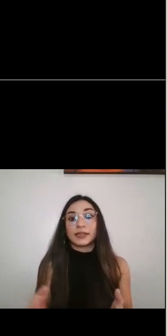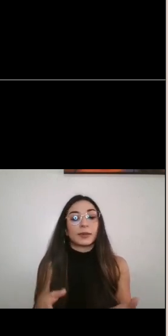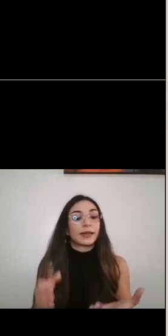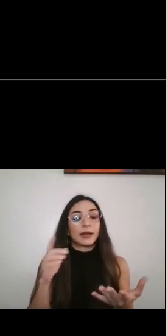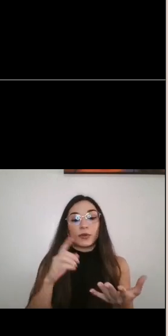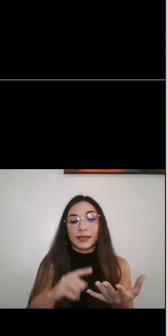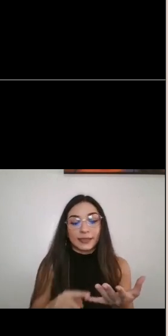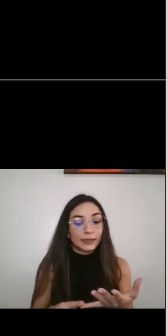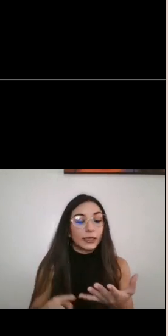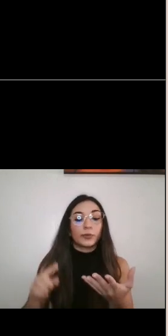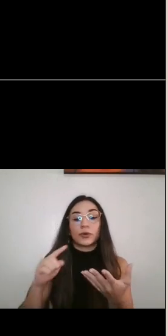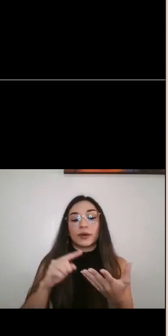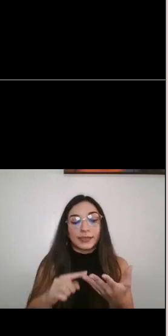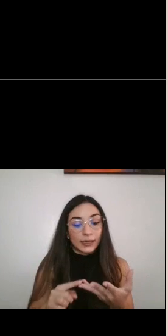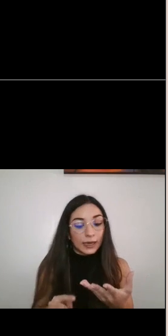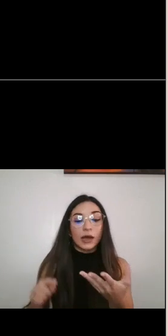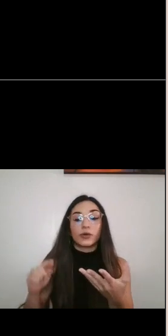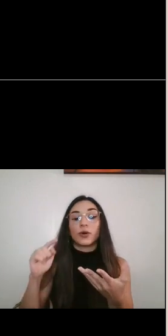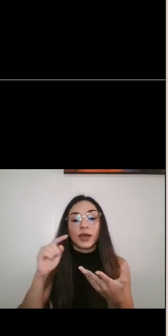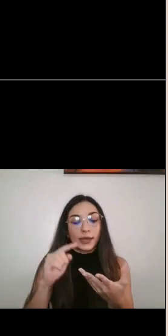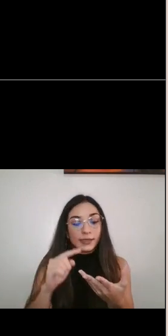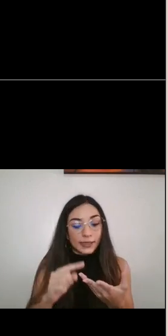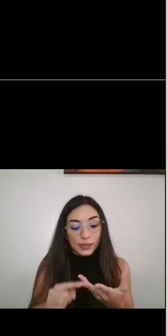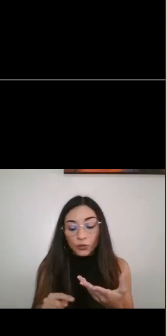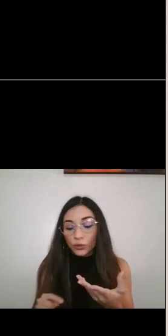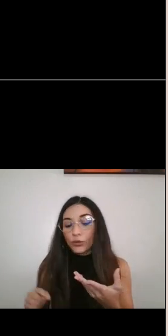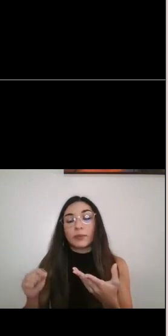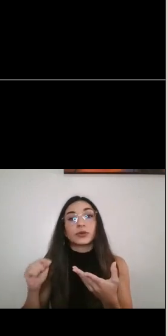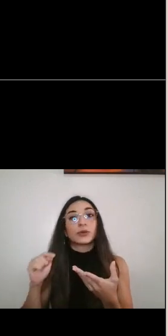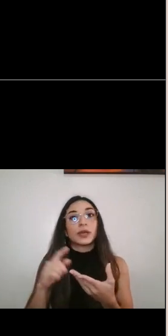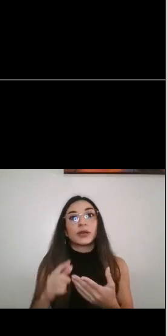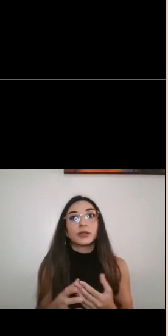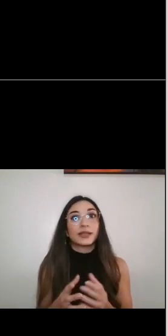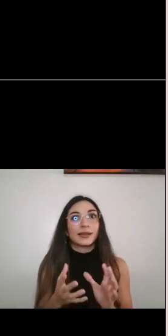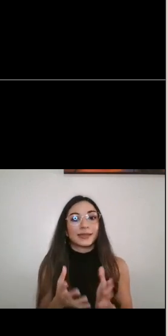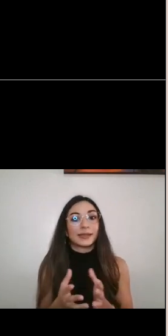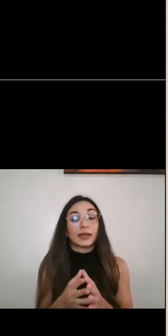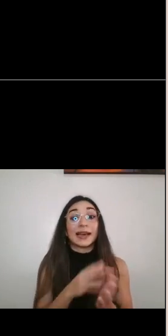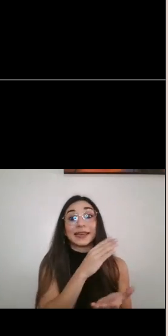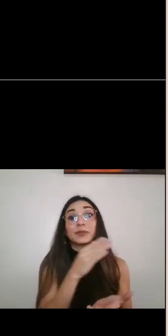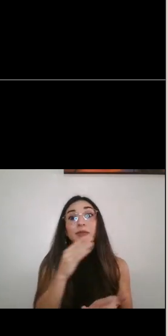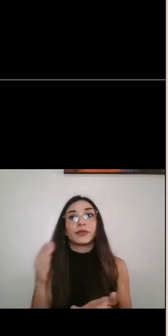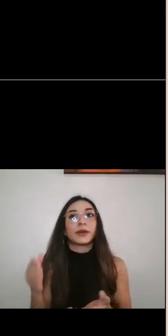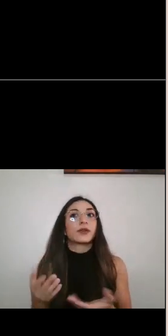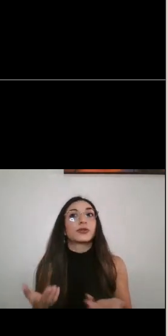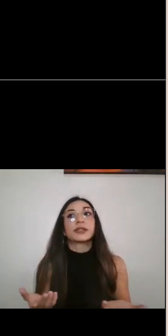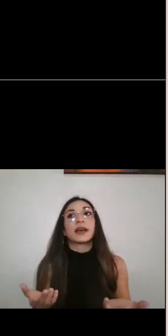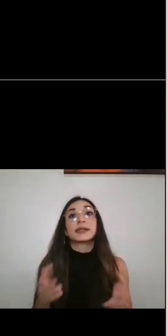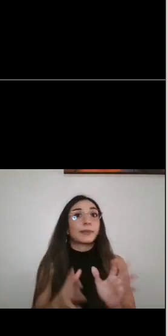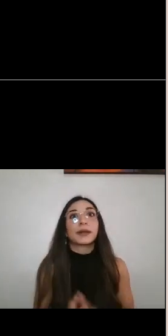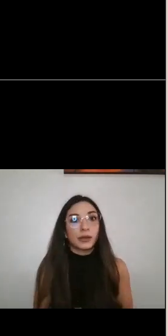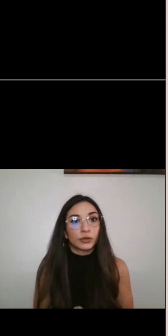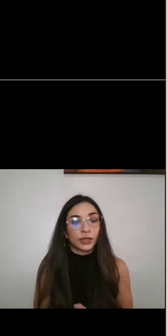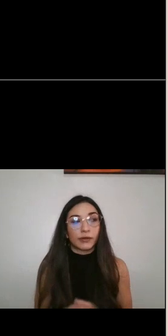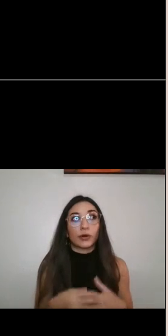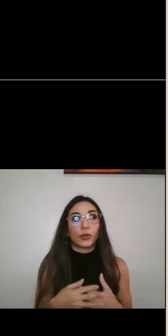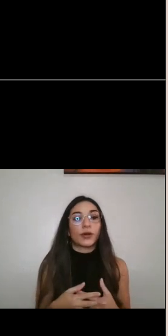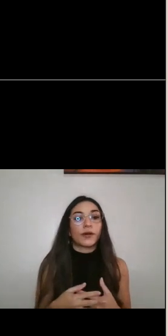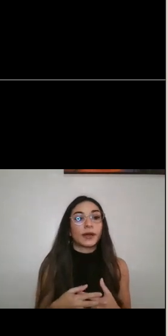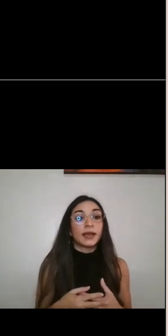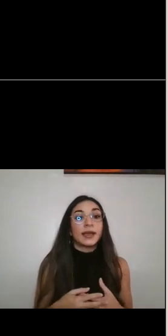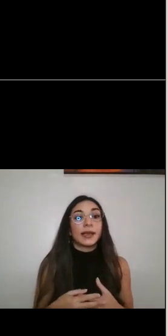que explicar cuál es el tipo, cuál es el grado, si es en uno o ambos oídos, etcétera. Hay que especificar, no es nada más, hay pérdida auditiva,